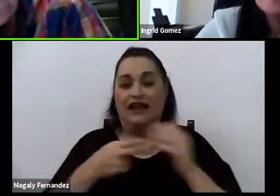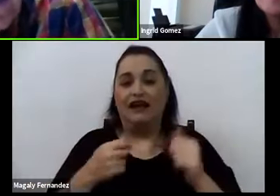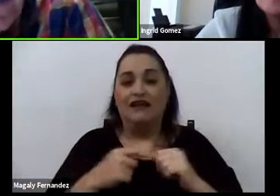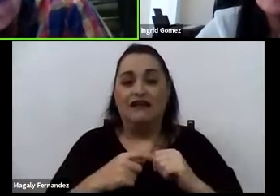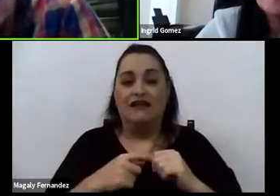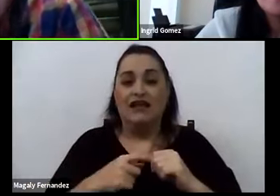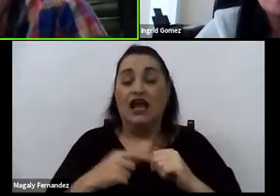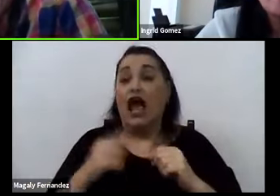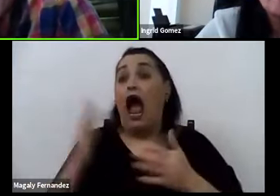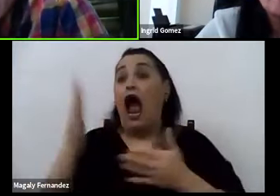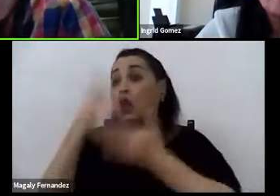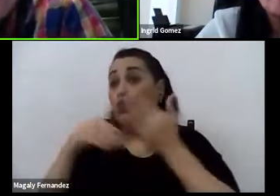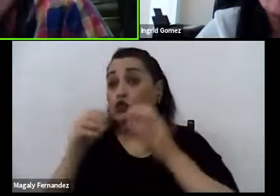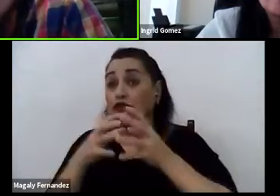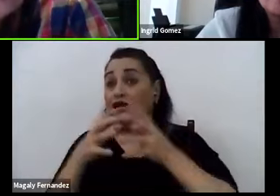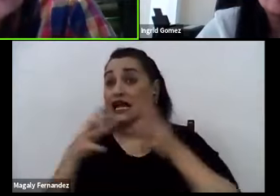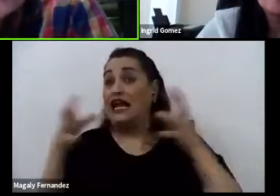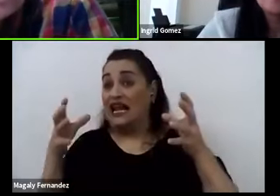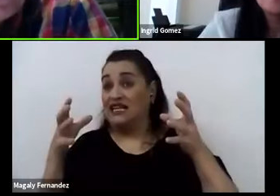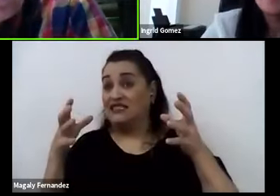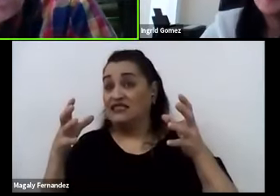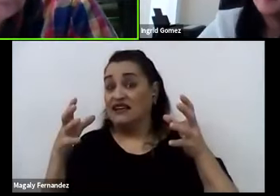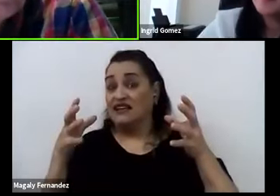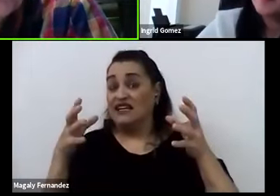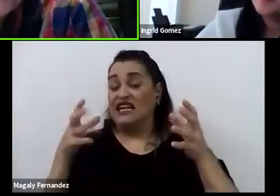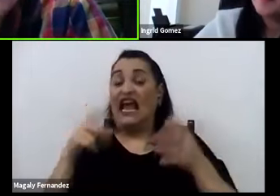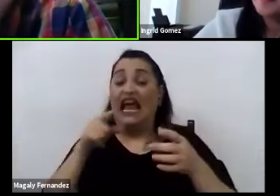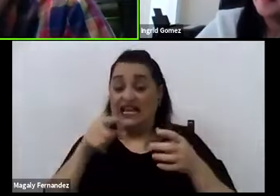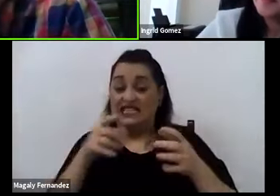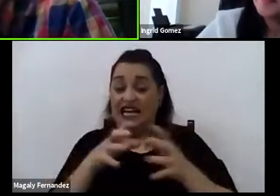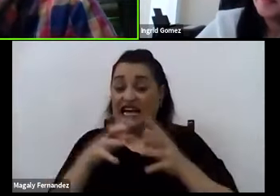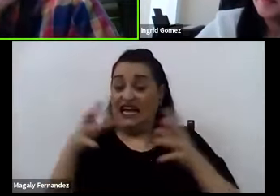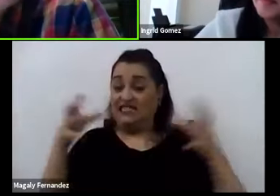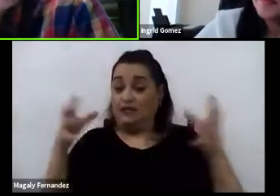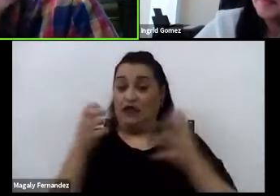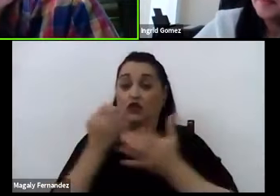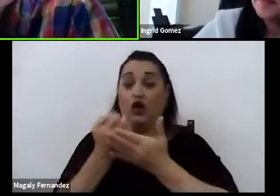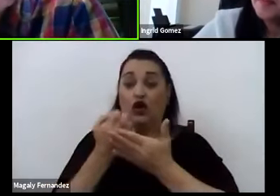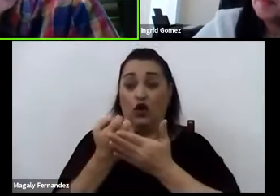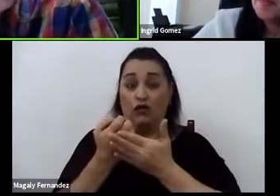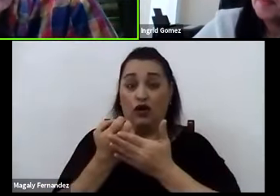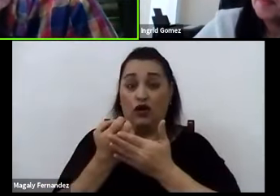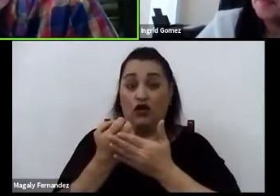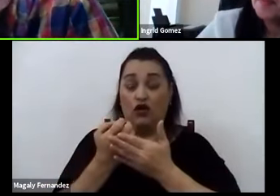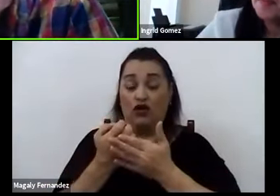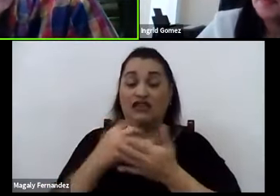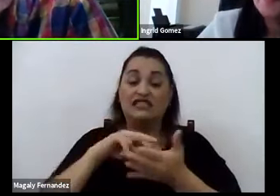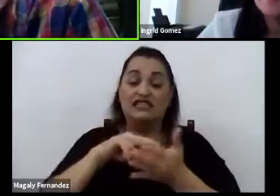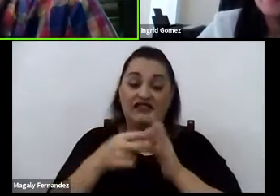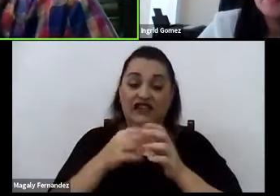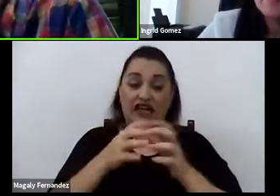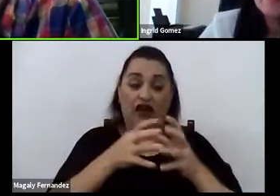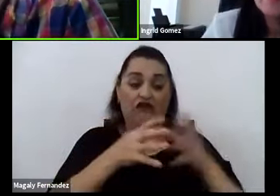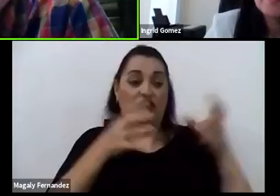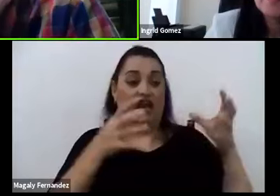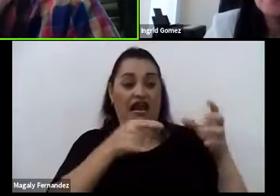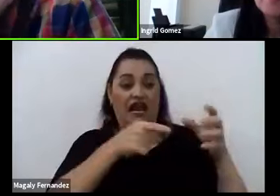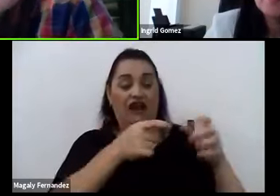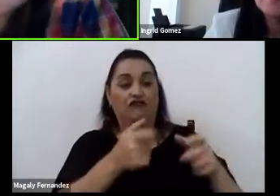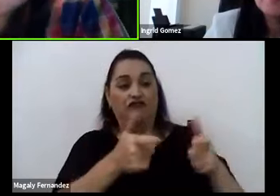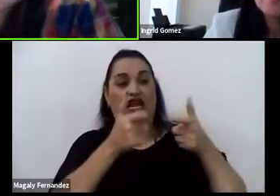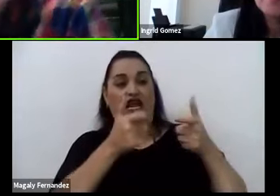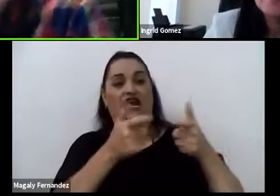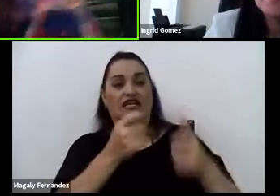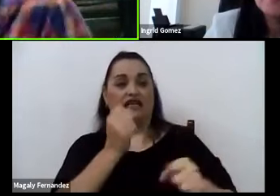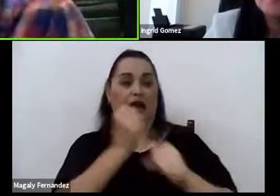si unos crecen, eventualmente ese crecimiento económico generará riqueza, empleo, y tendrá